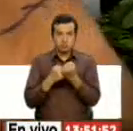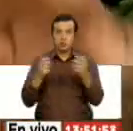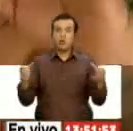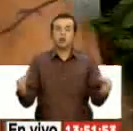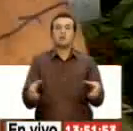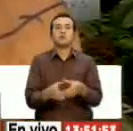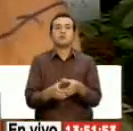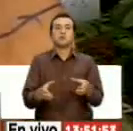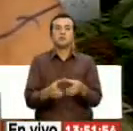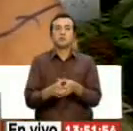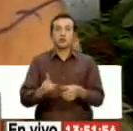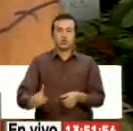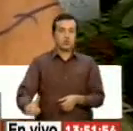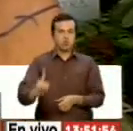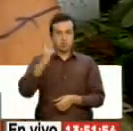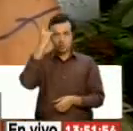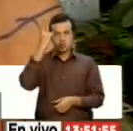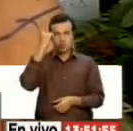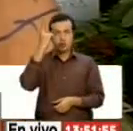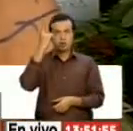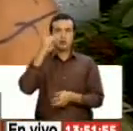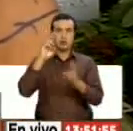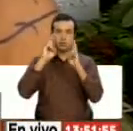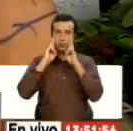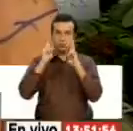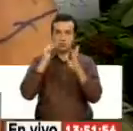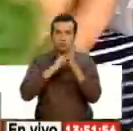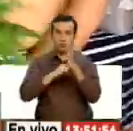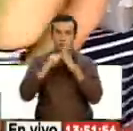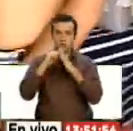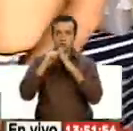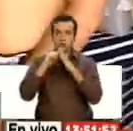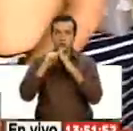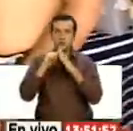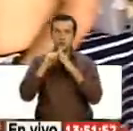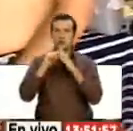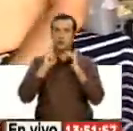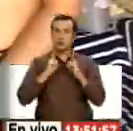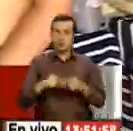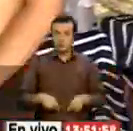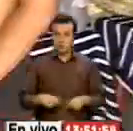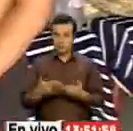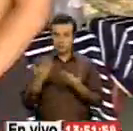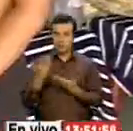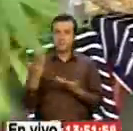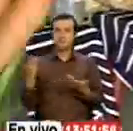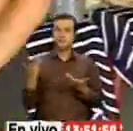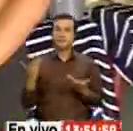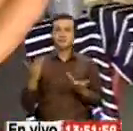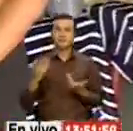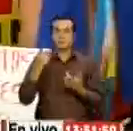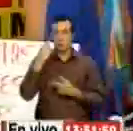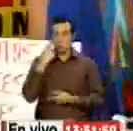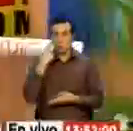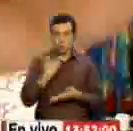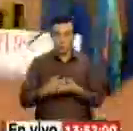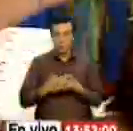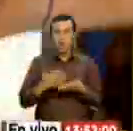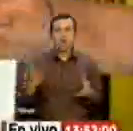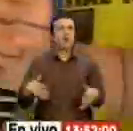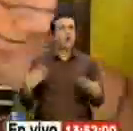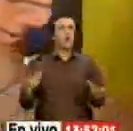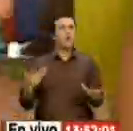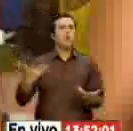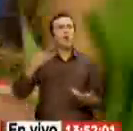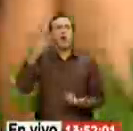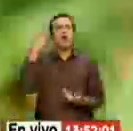asociación, la única reconocida por el Ministerio de Salud. Nos realizaron una demostración de sus rituales